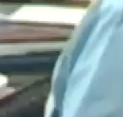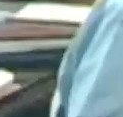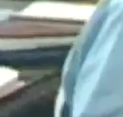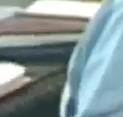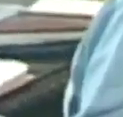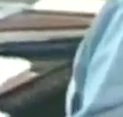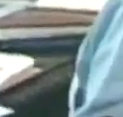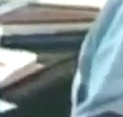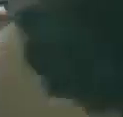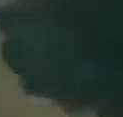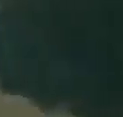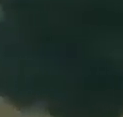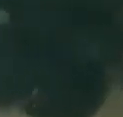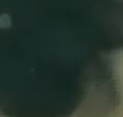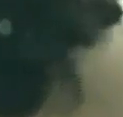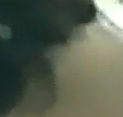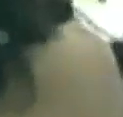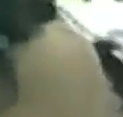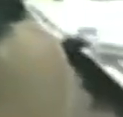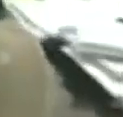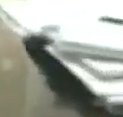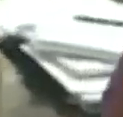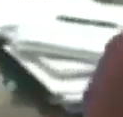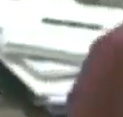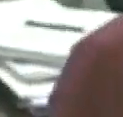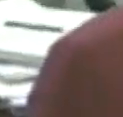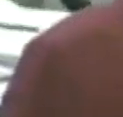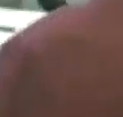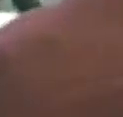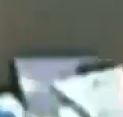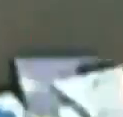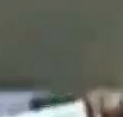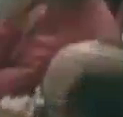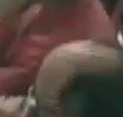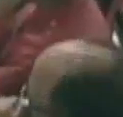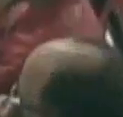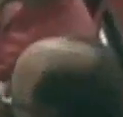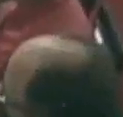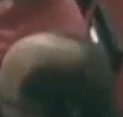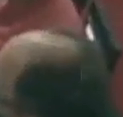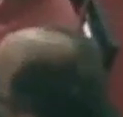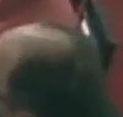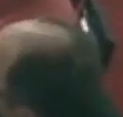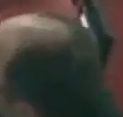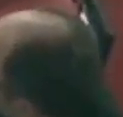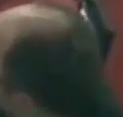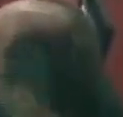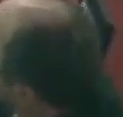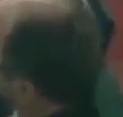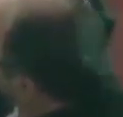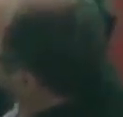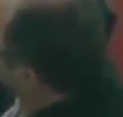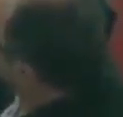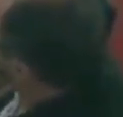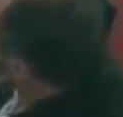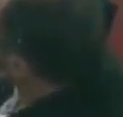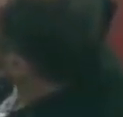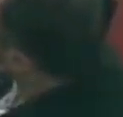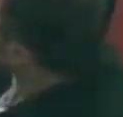de eficiencia. Cuidado, si no nos damos cuenta de esto, estamos liquidados. No son los que estamos liquidados, somos